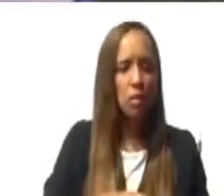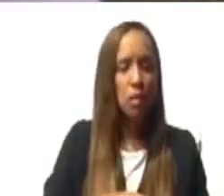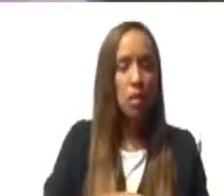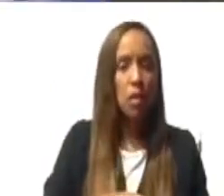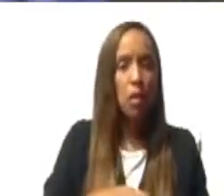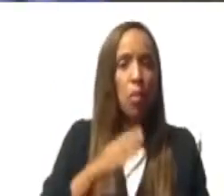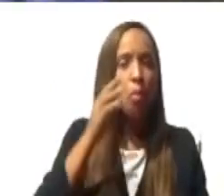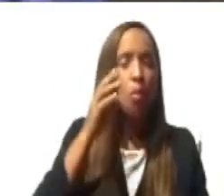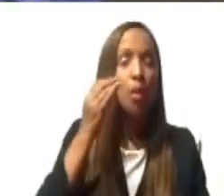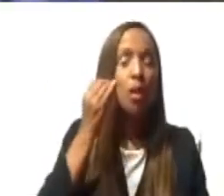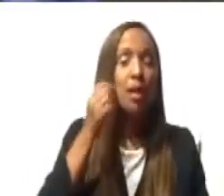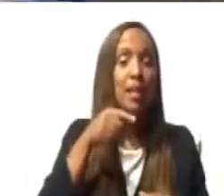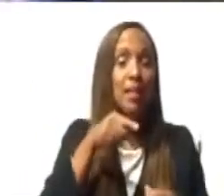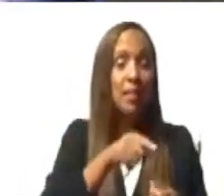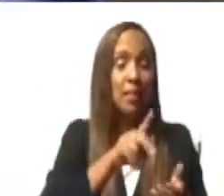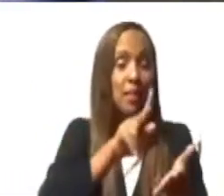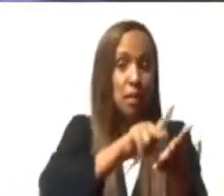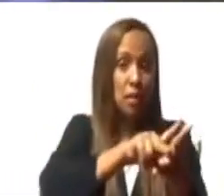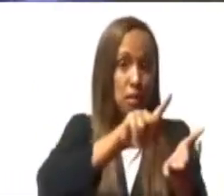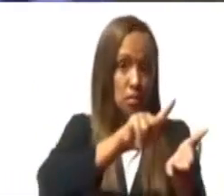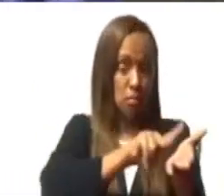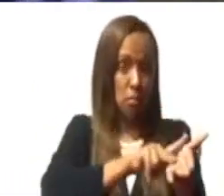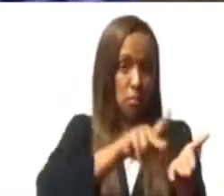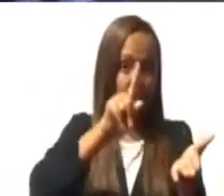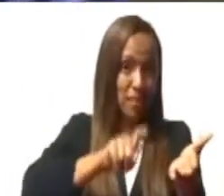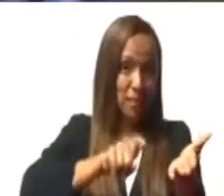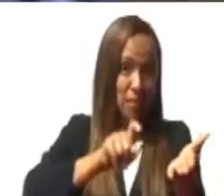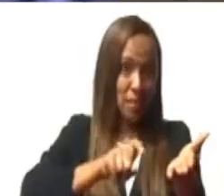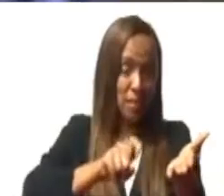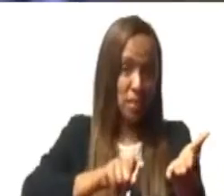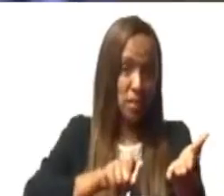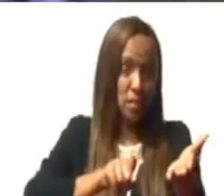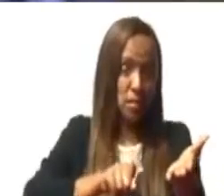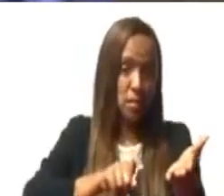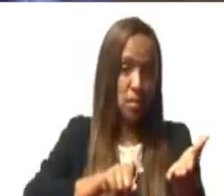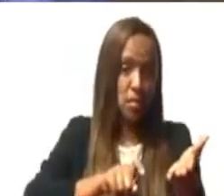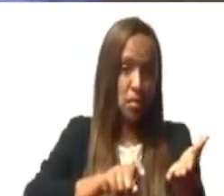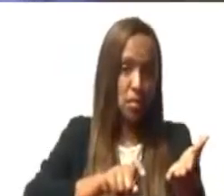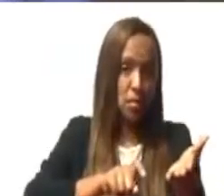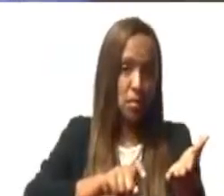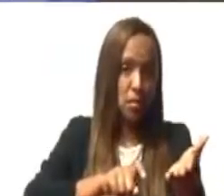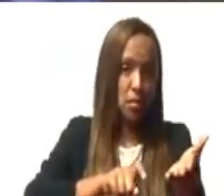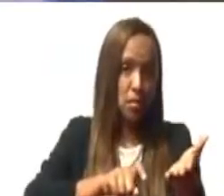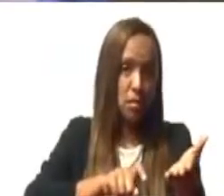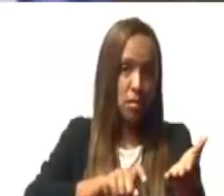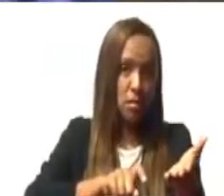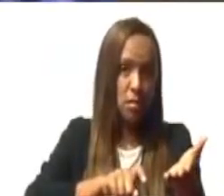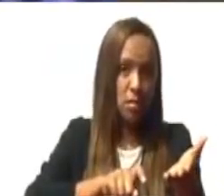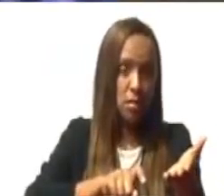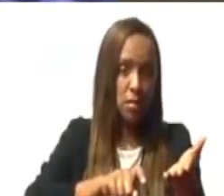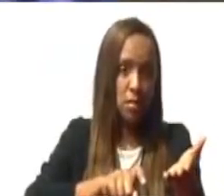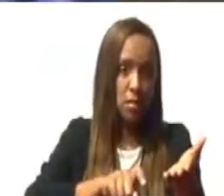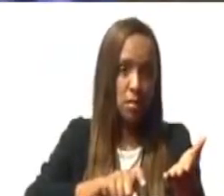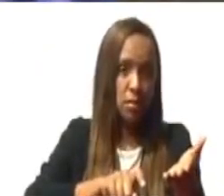tenemos nada más y nada menos que aquí en el resumen